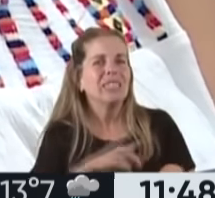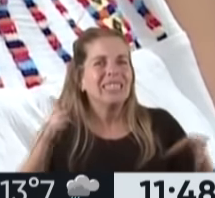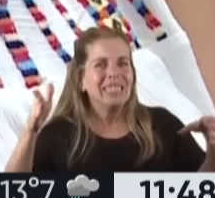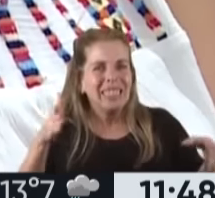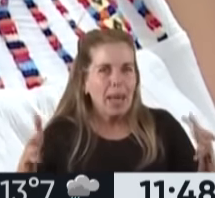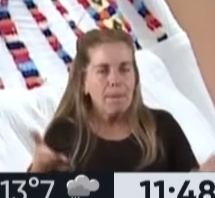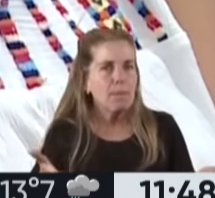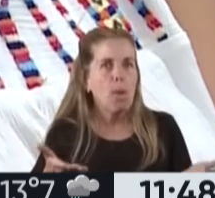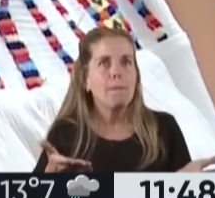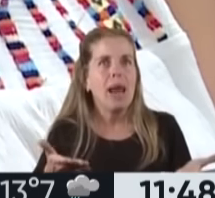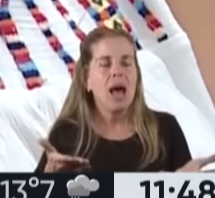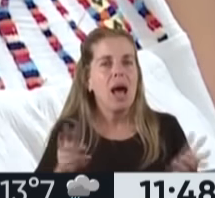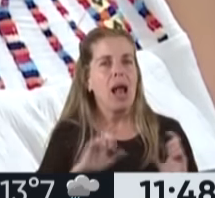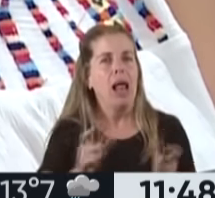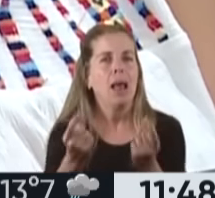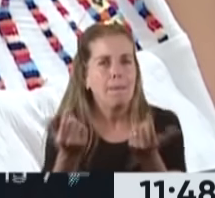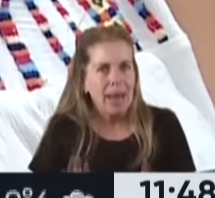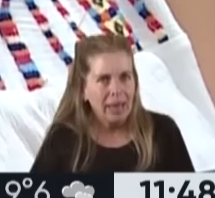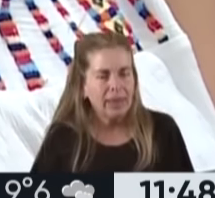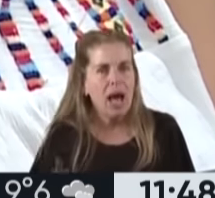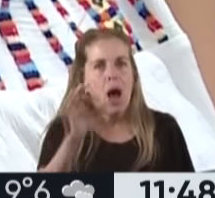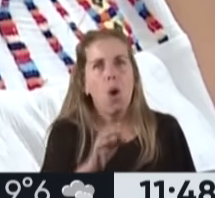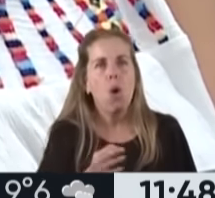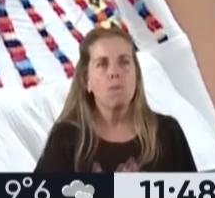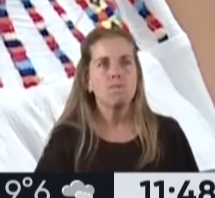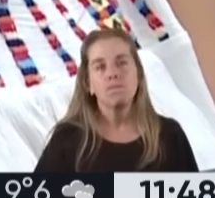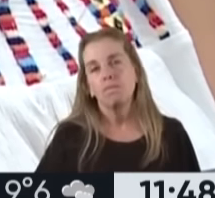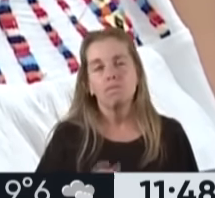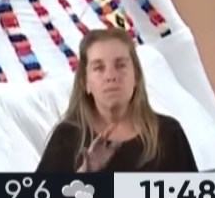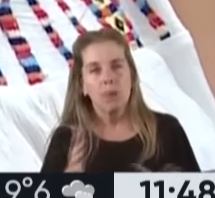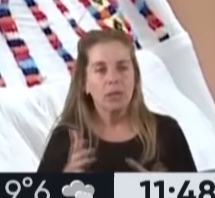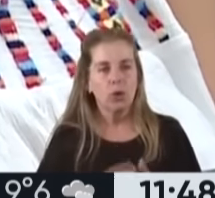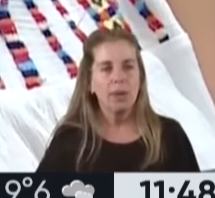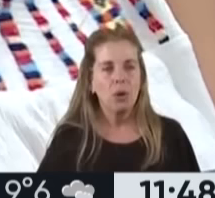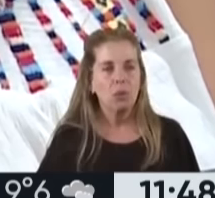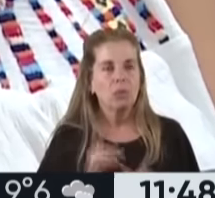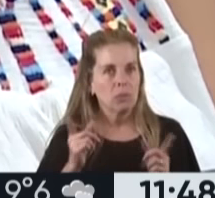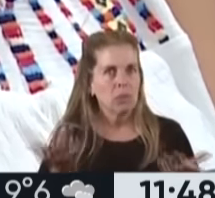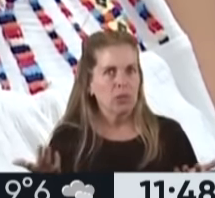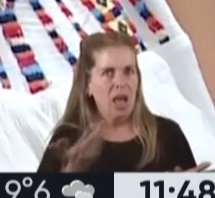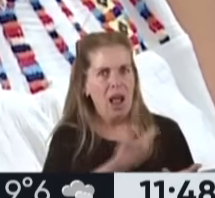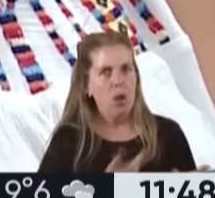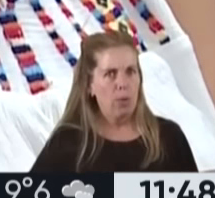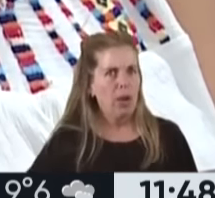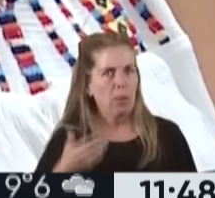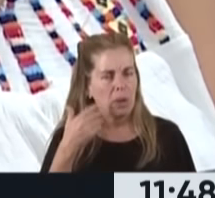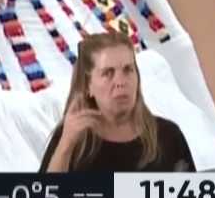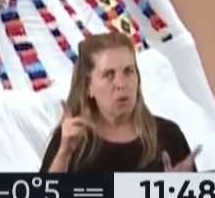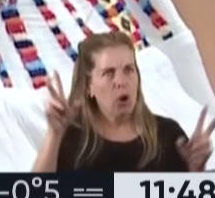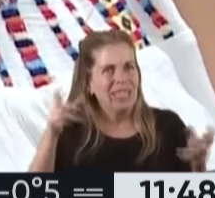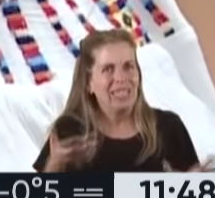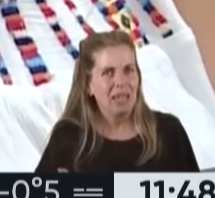esos fondos, porque hace bastante, al menos vienen trascendiendo esa demanda del gobierno, si